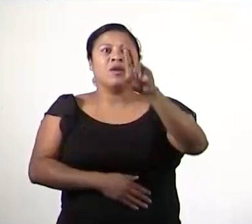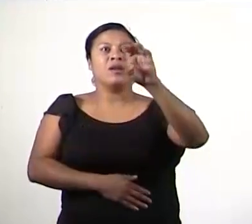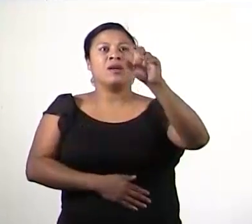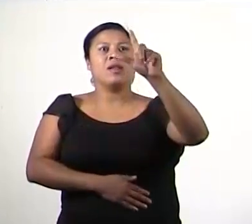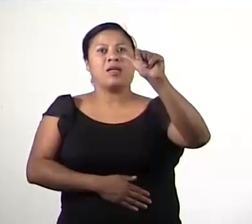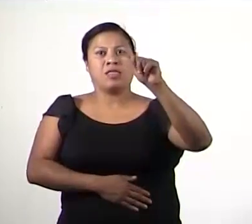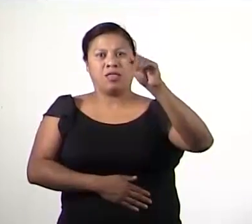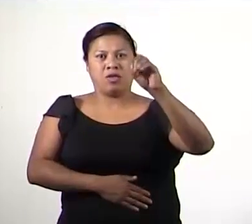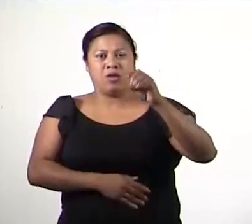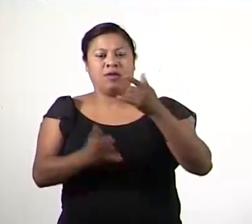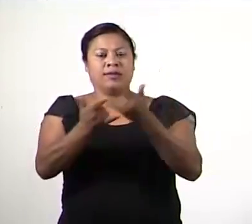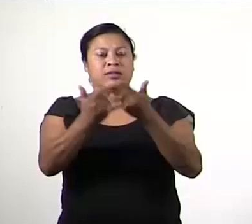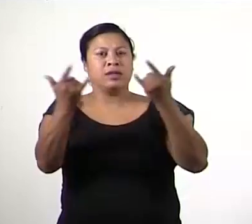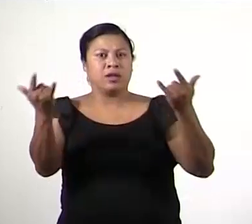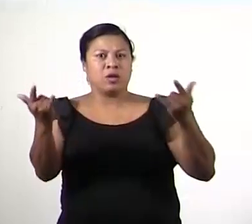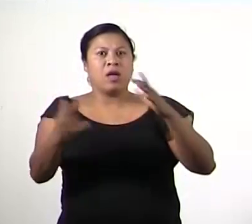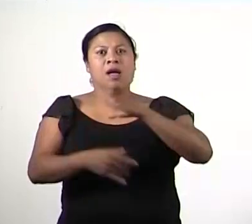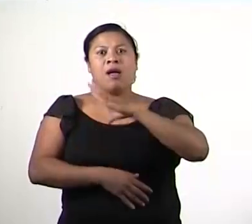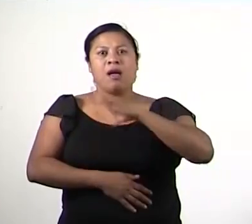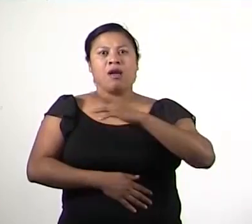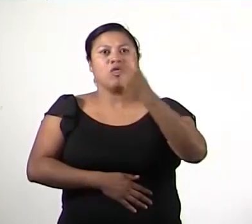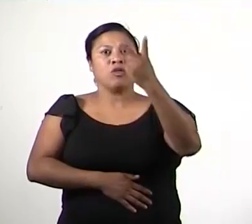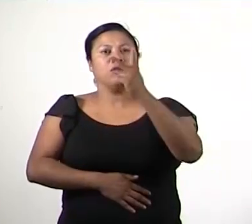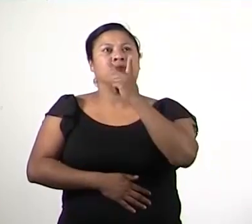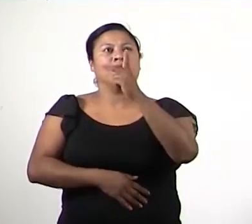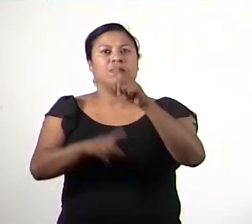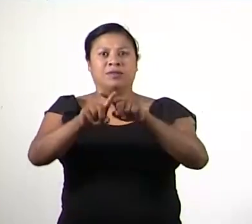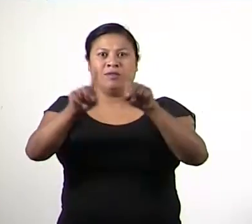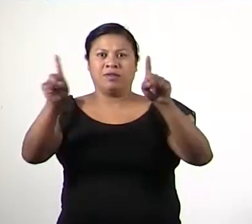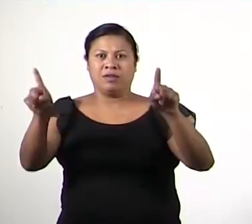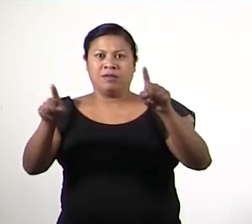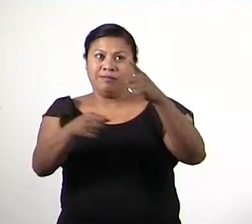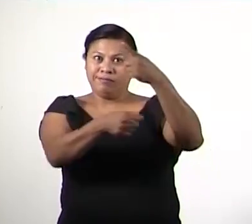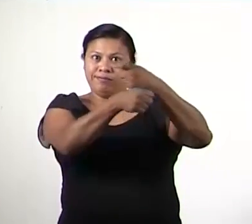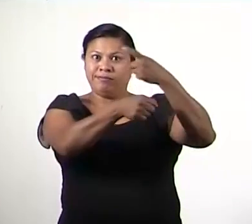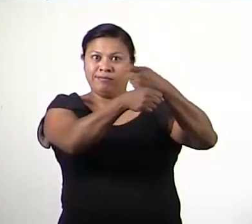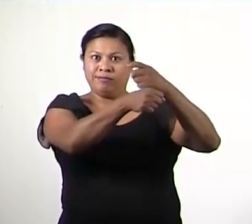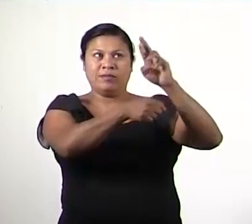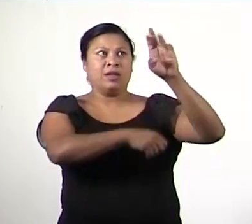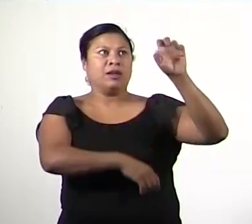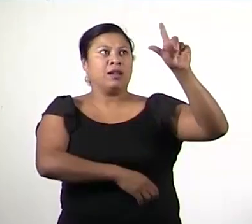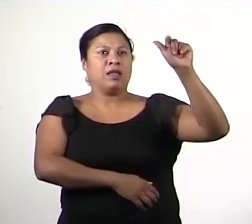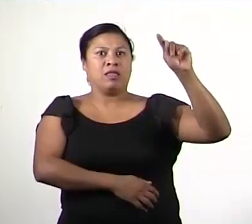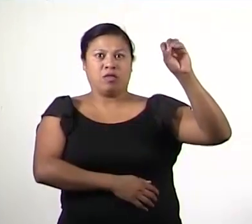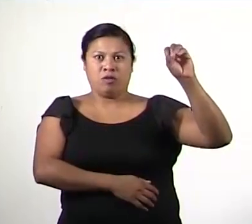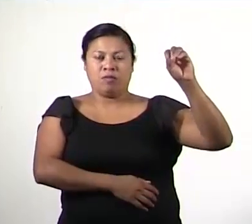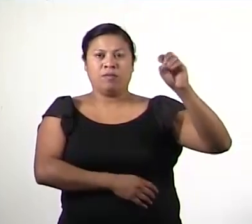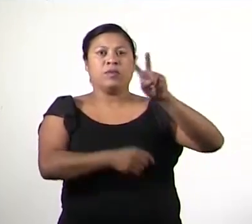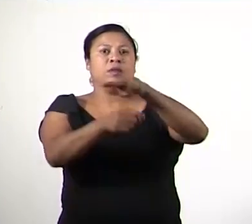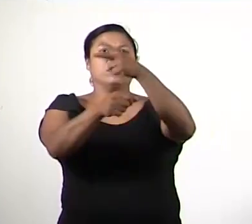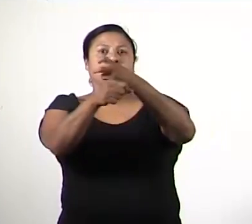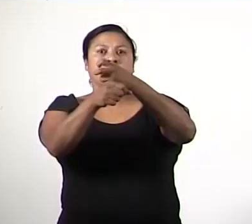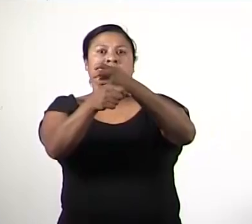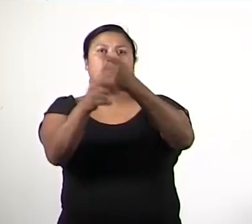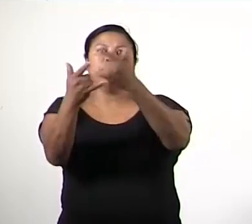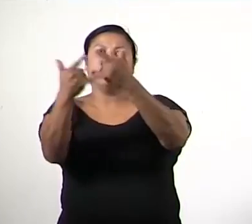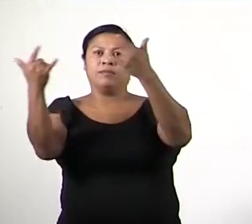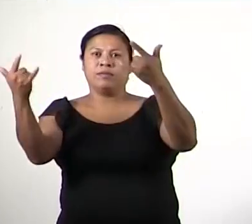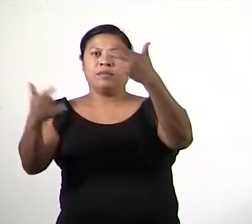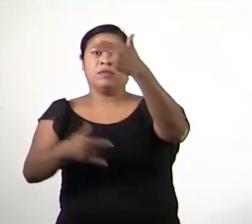histórico se compone por dos. La primera, que es relato, y la segunda, histórico.